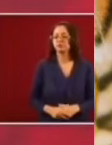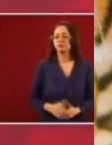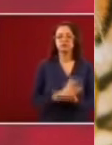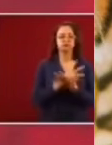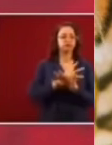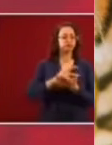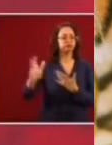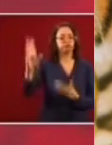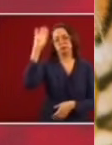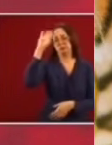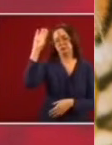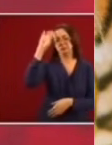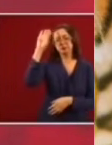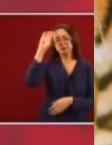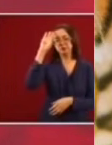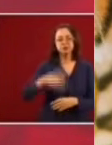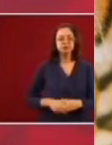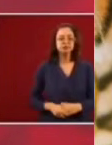Exceso.